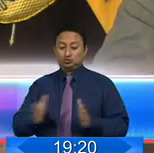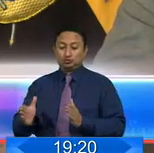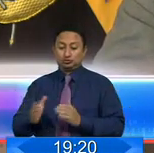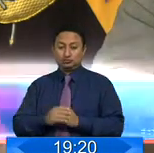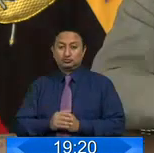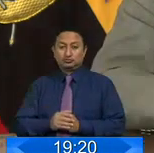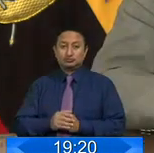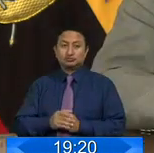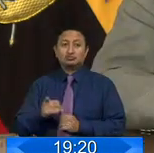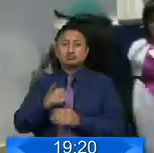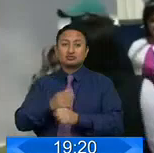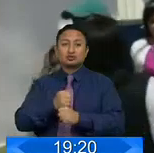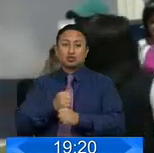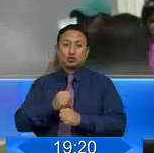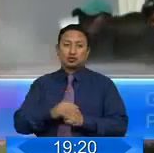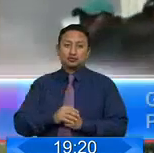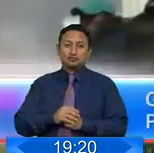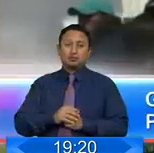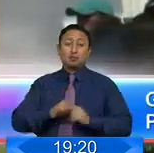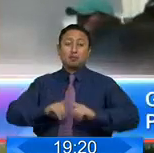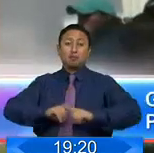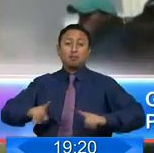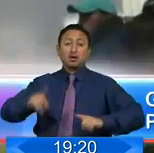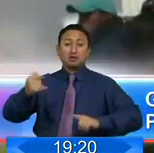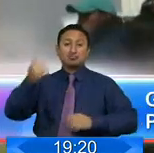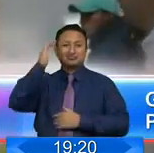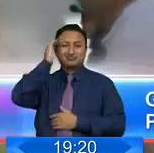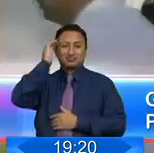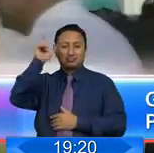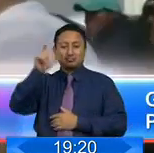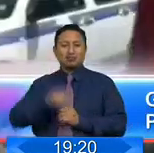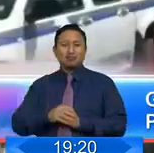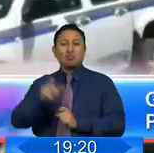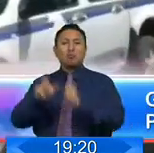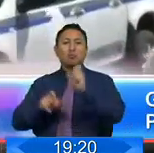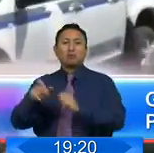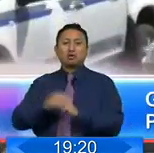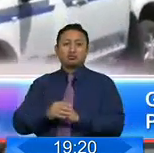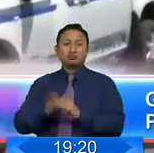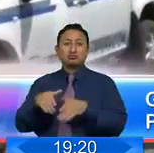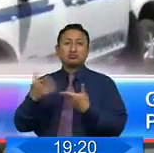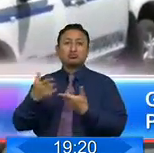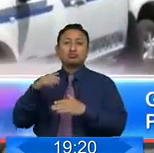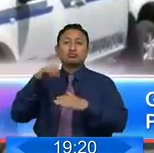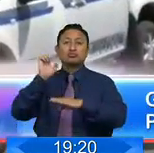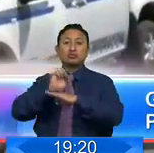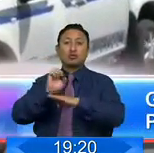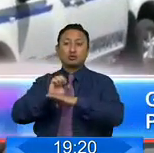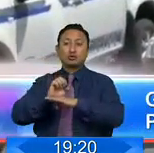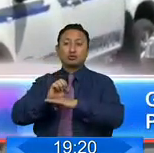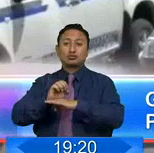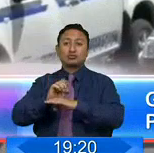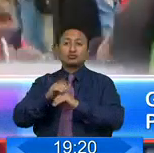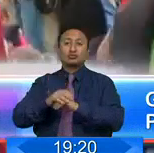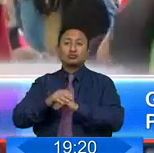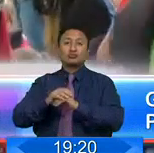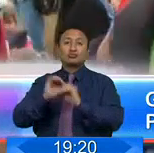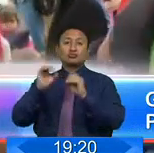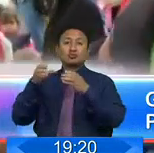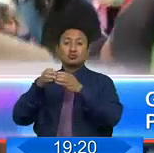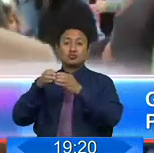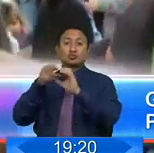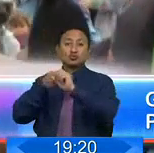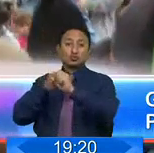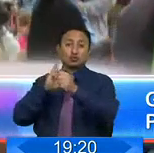segura que todos queremos. Mientras tanto, en torno a la preocupación de varios migrantes por la salida de Ecuador de la Unión de Naciones Sudamericanas por contar con la